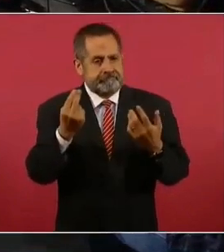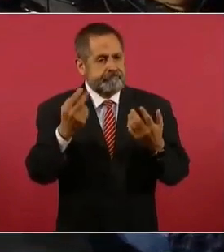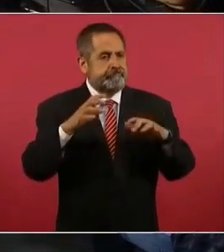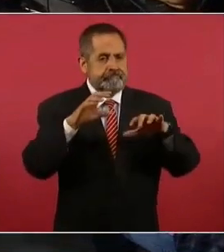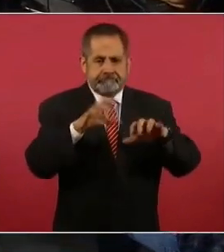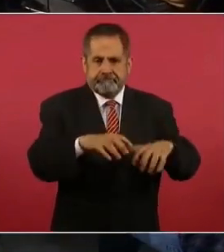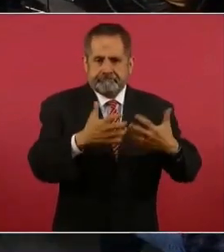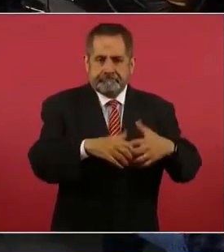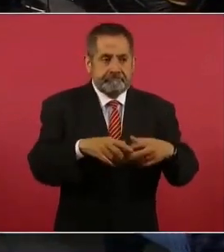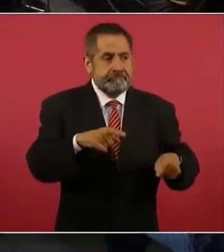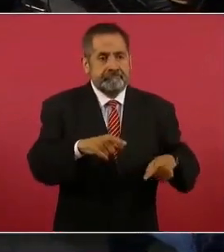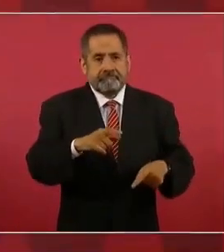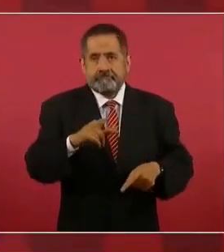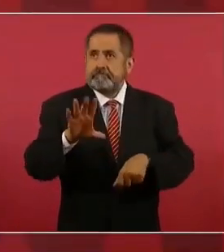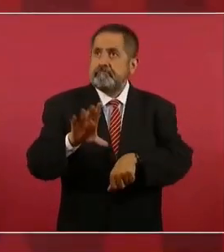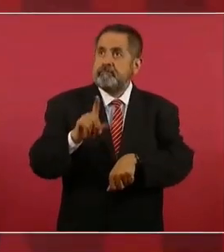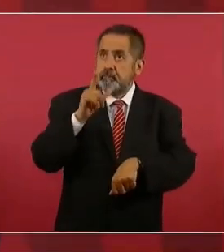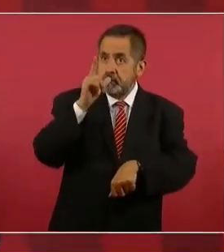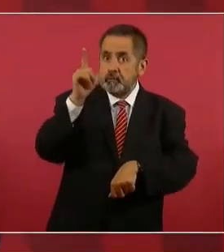había